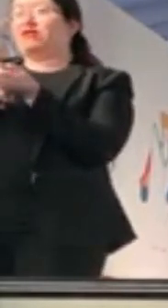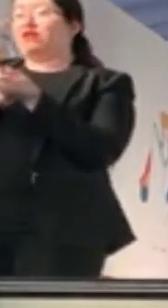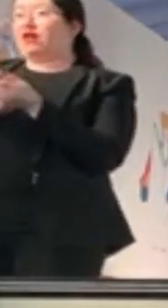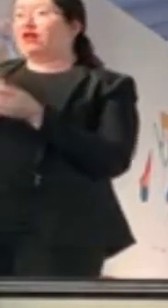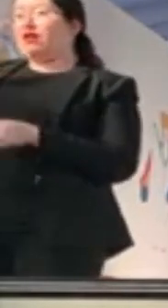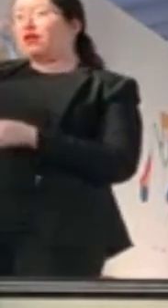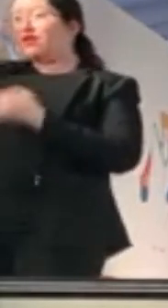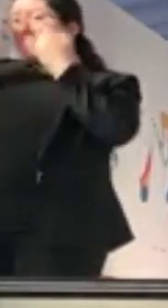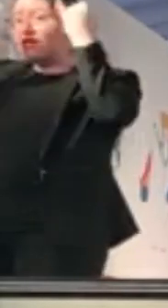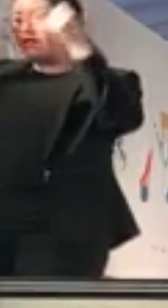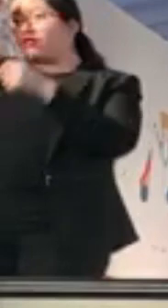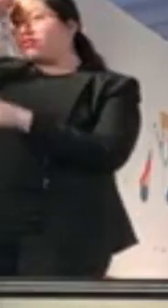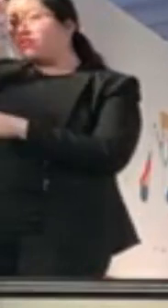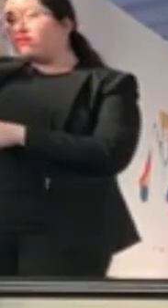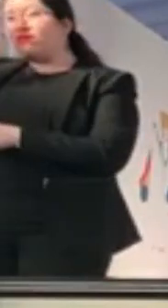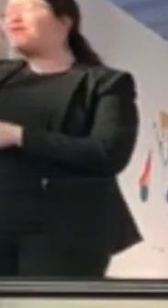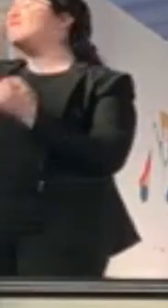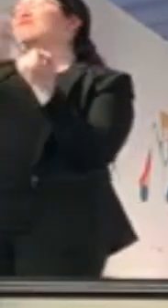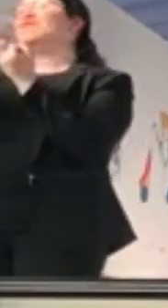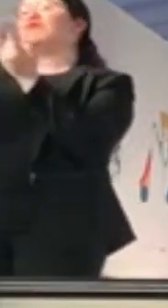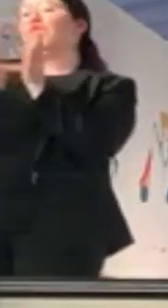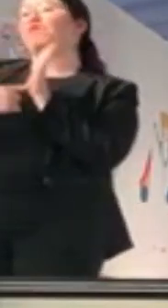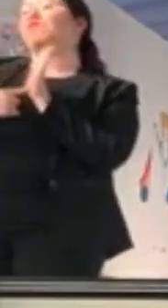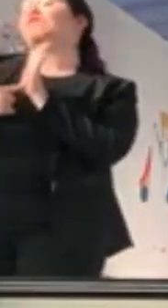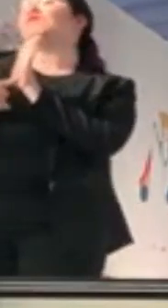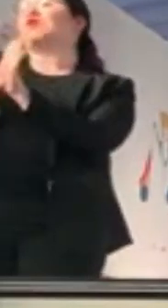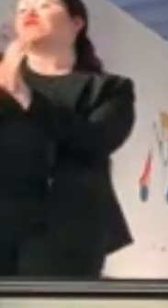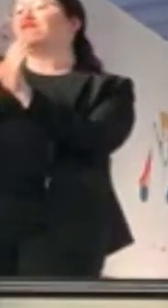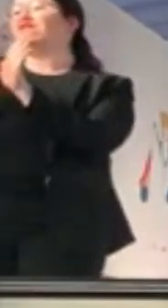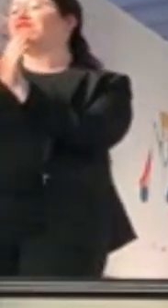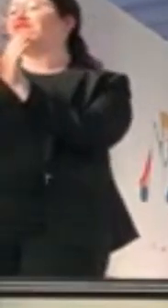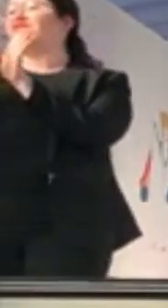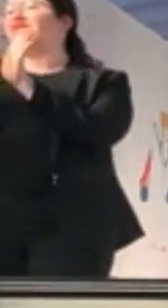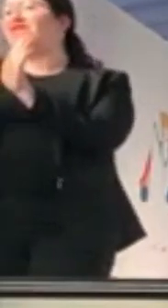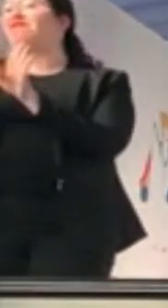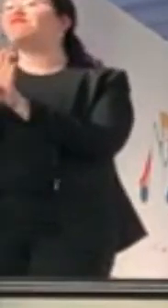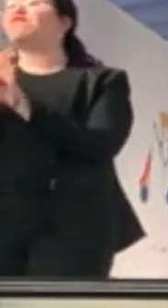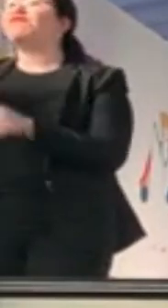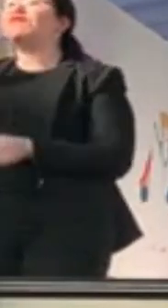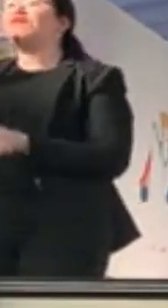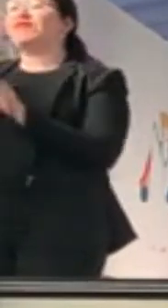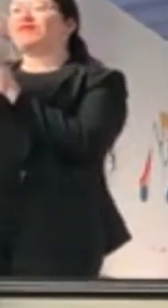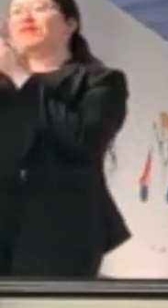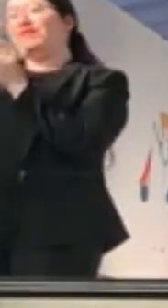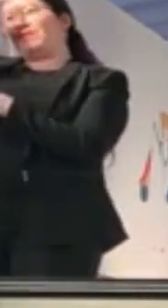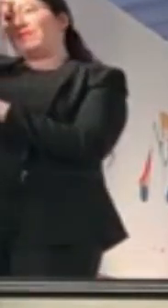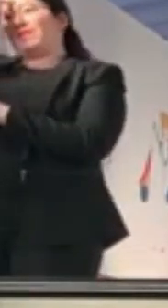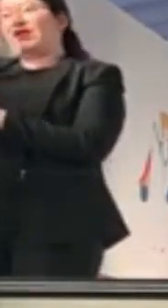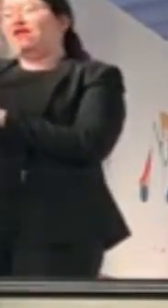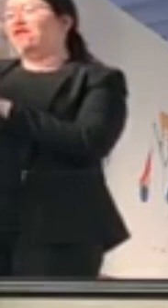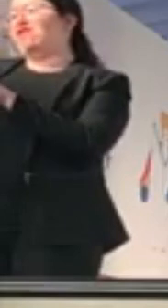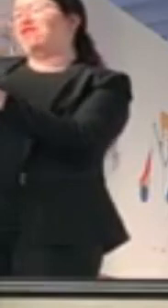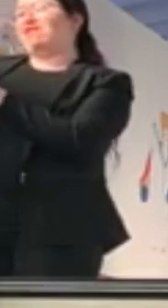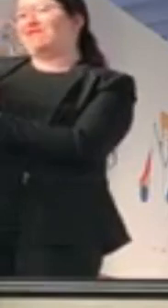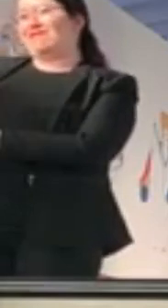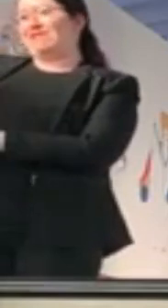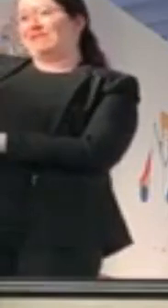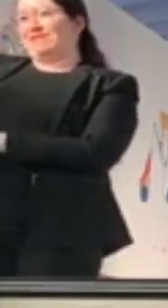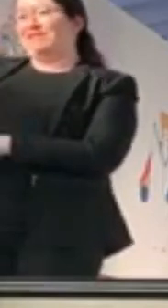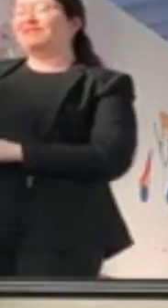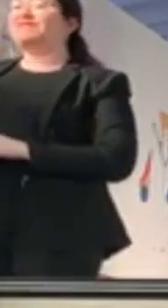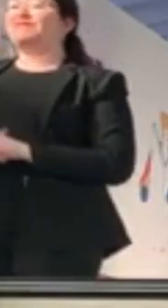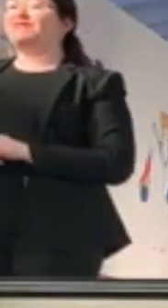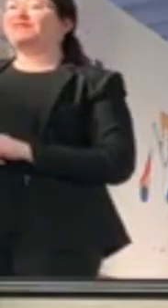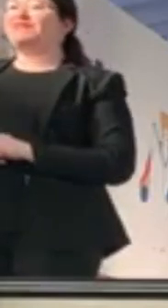teórica, sino demuestra con varios casos cómo se utiliza esta forma golpista